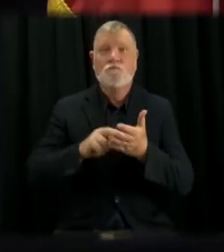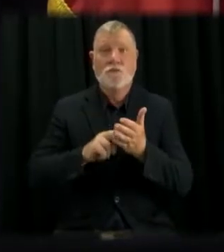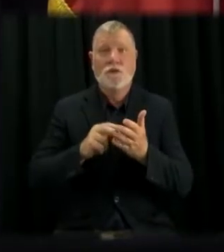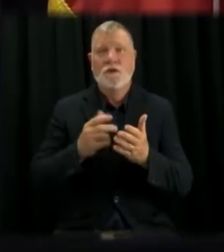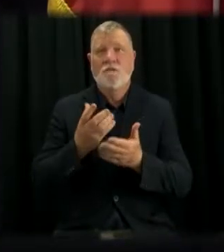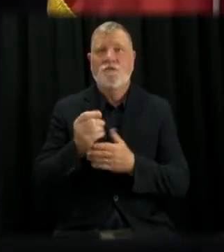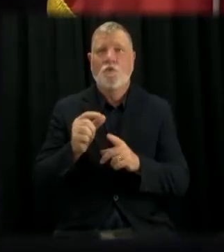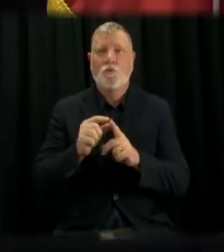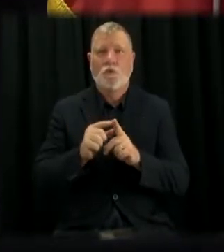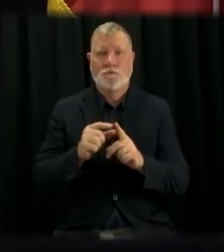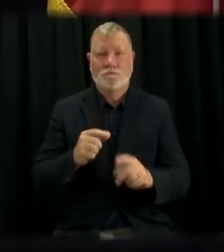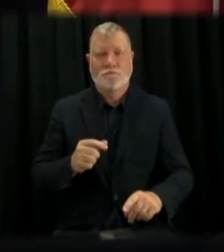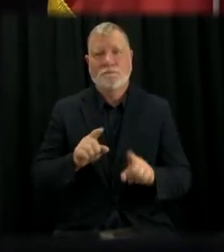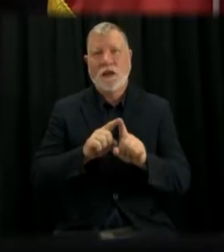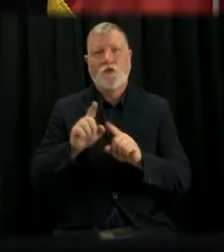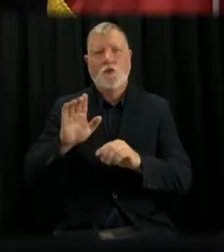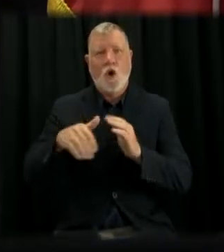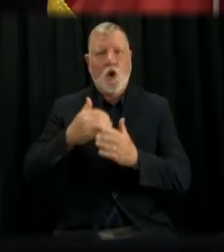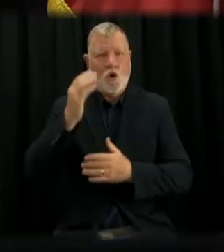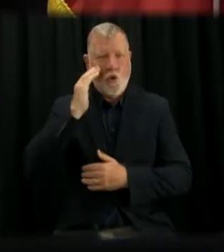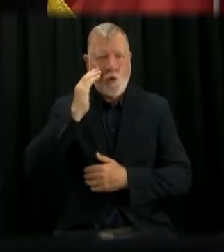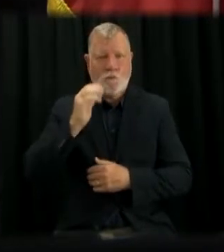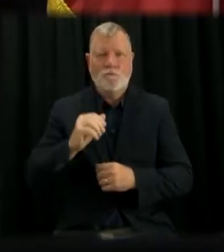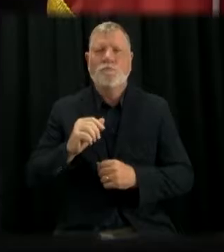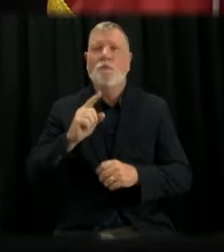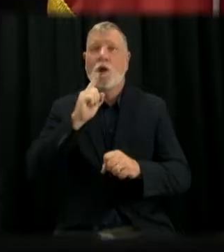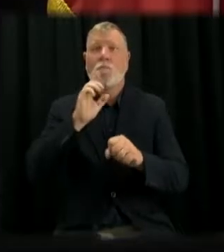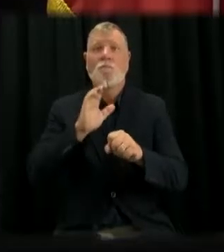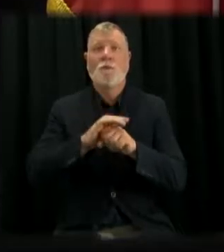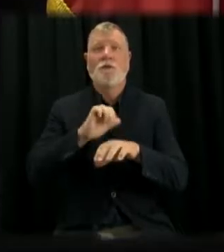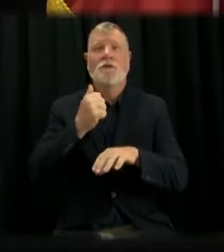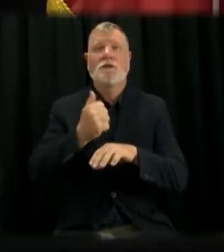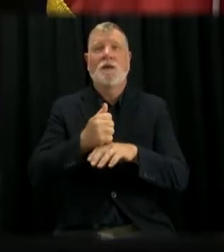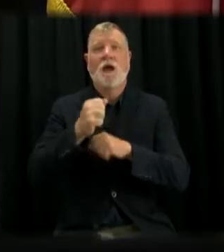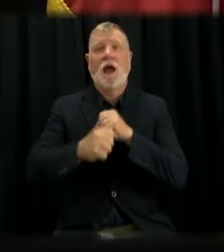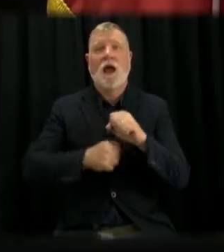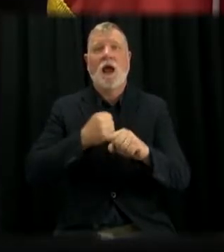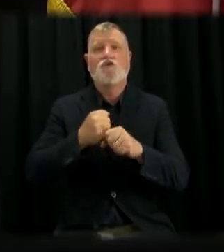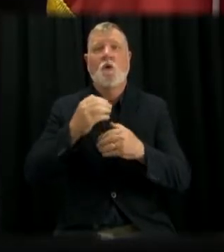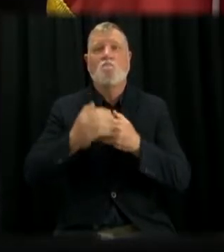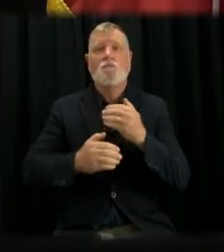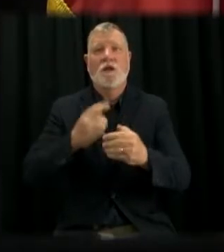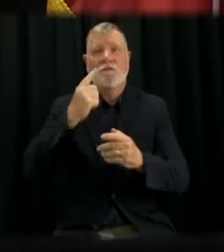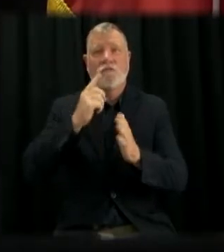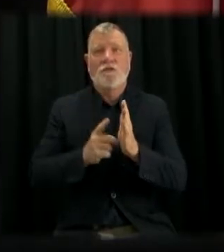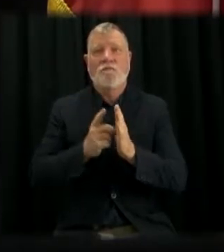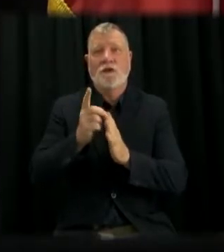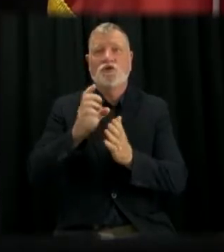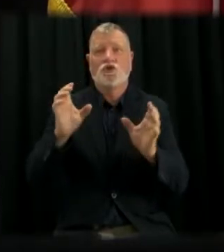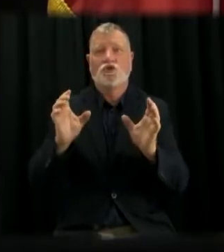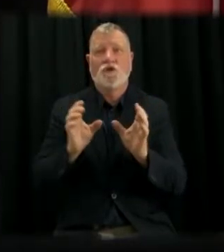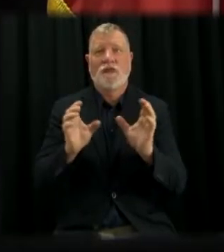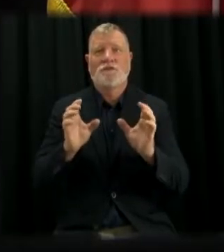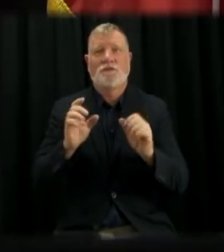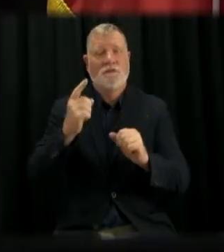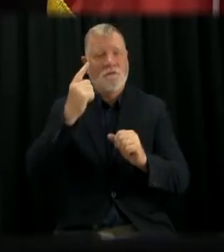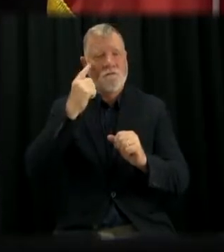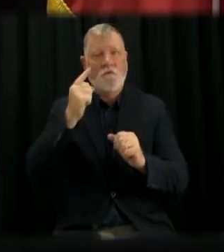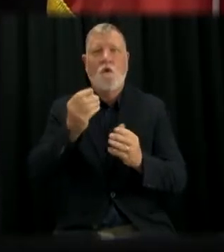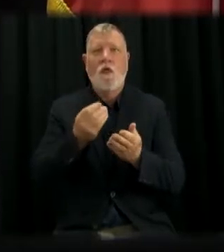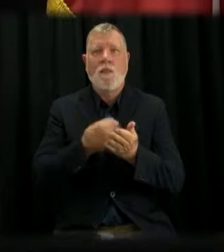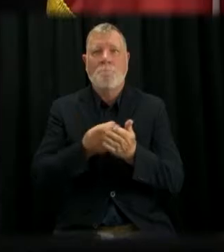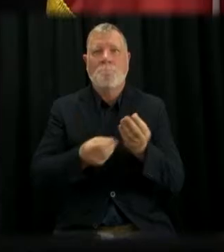decir unas palabras. Como todos sabemos, PROMESA fue establecido el proceso anual para el desarrollo y certificación de los